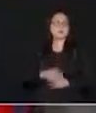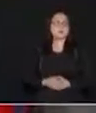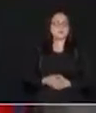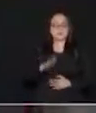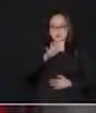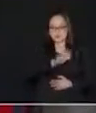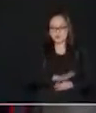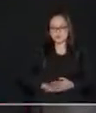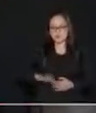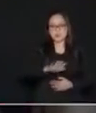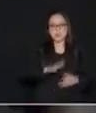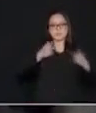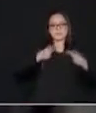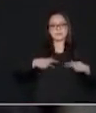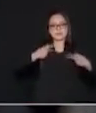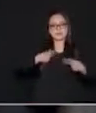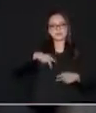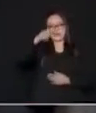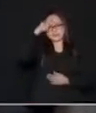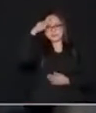pueblo de México,